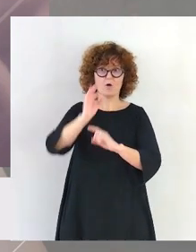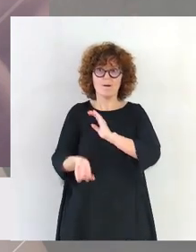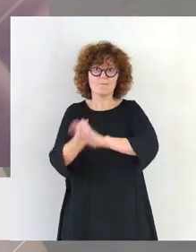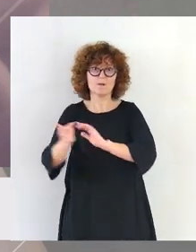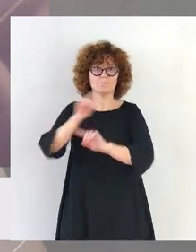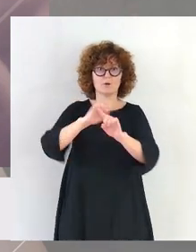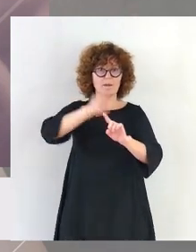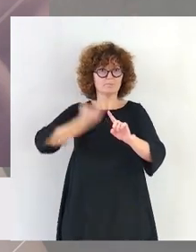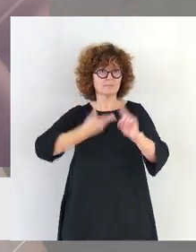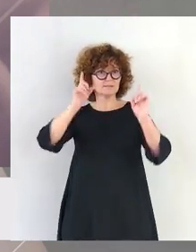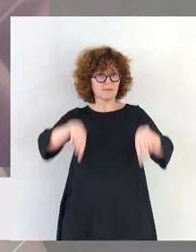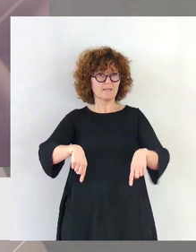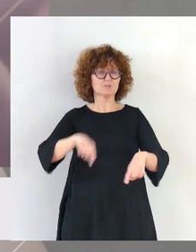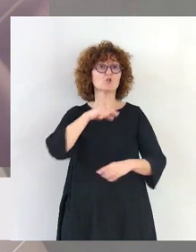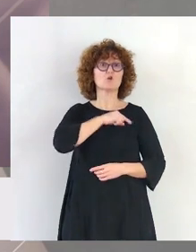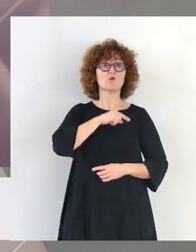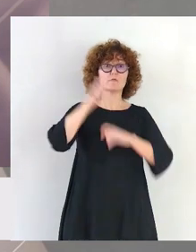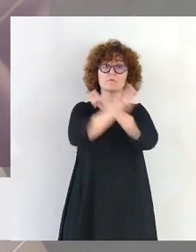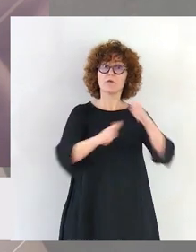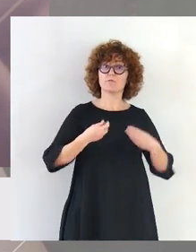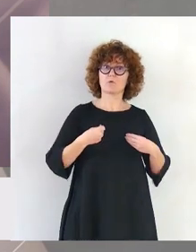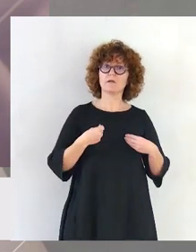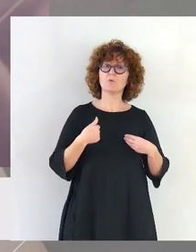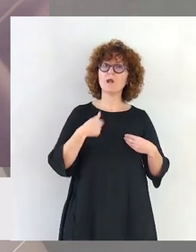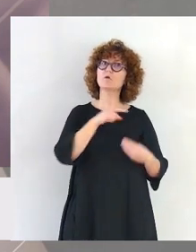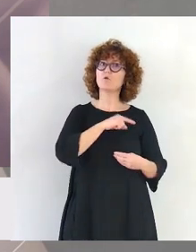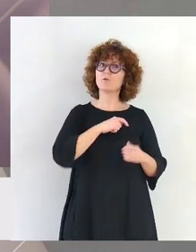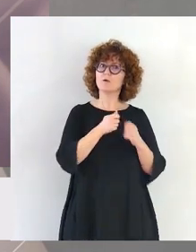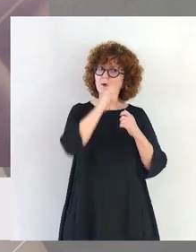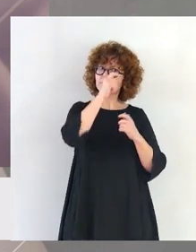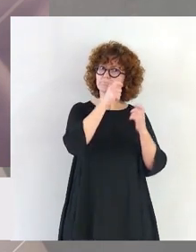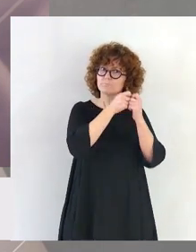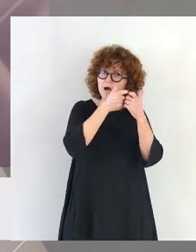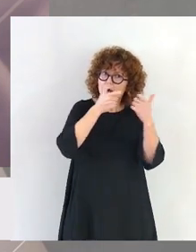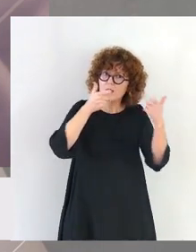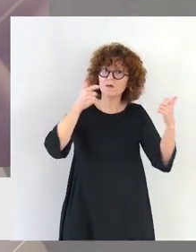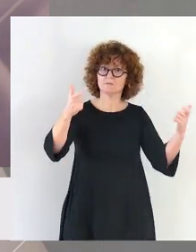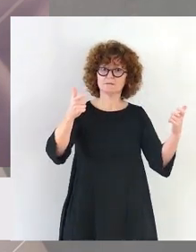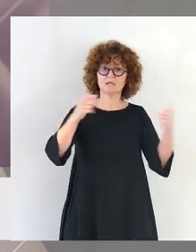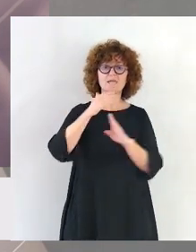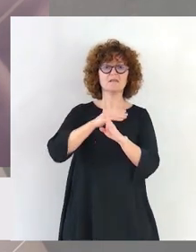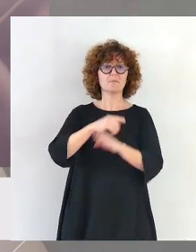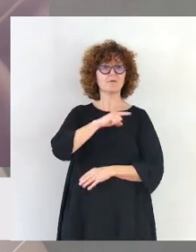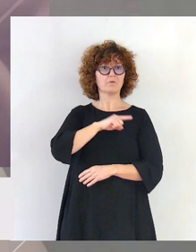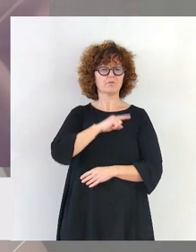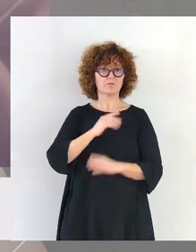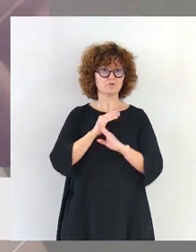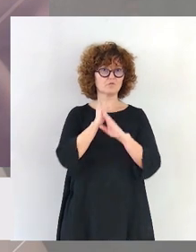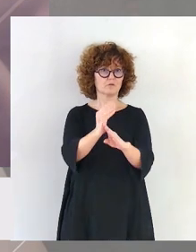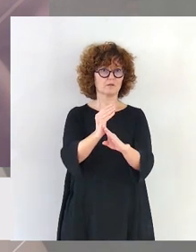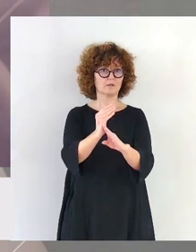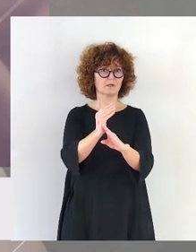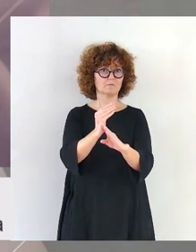conciencia ciudadana ha ido incendo ha ido Un aumento en los últimos años y tenemos ya un nivel de conciencia suficiente como